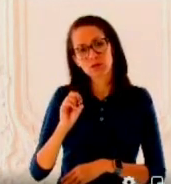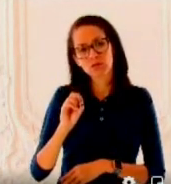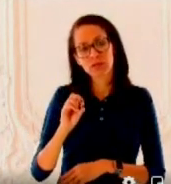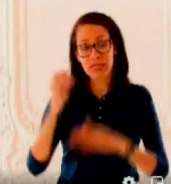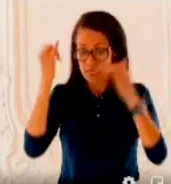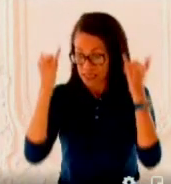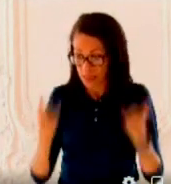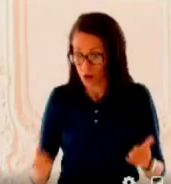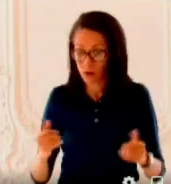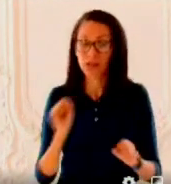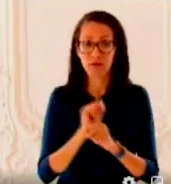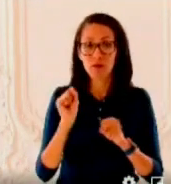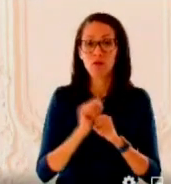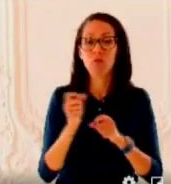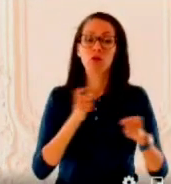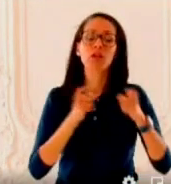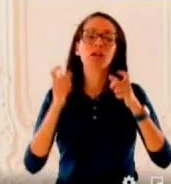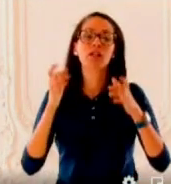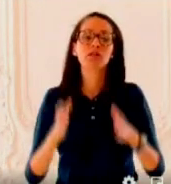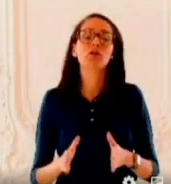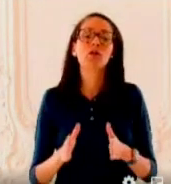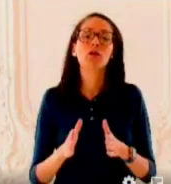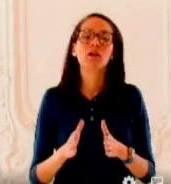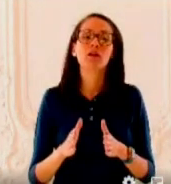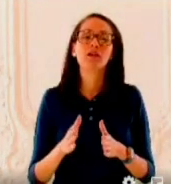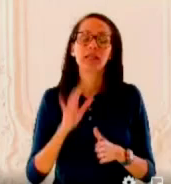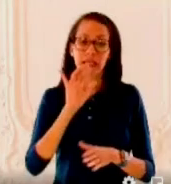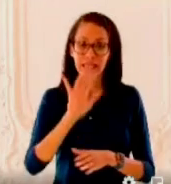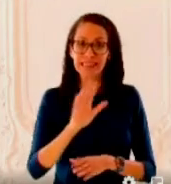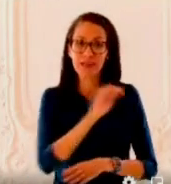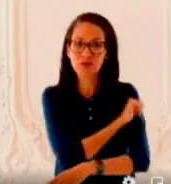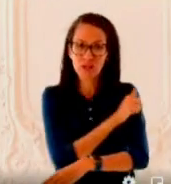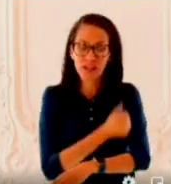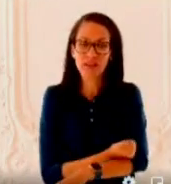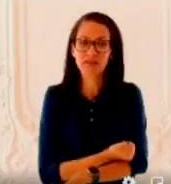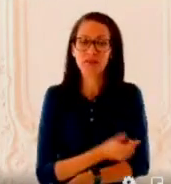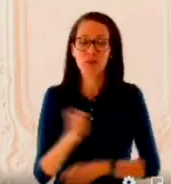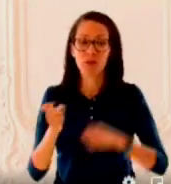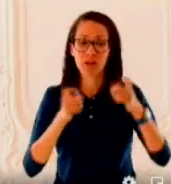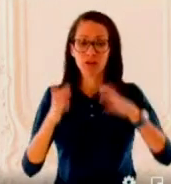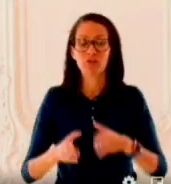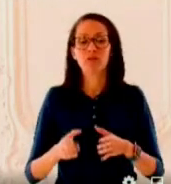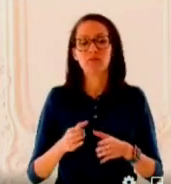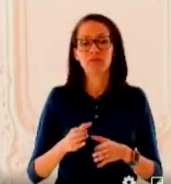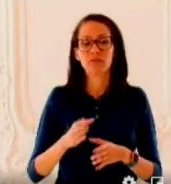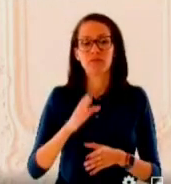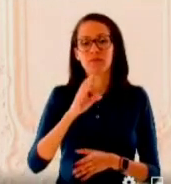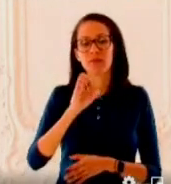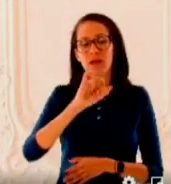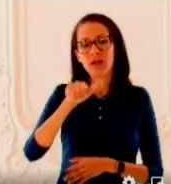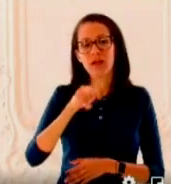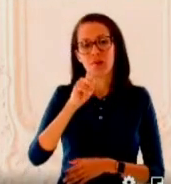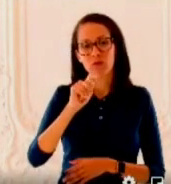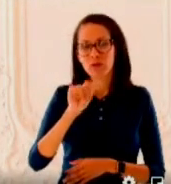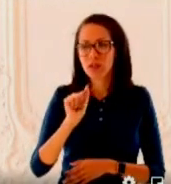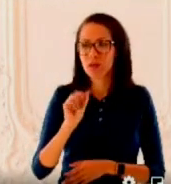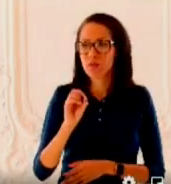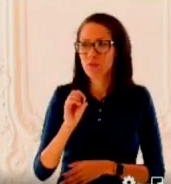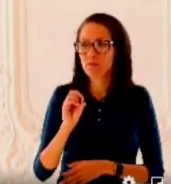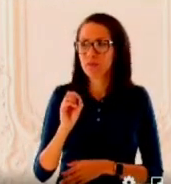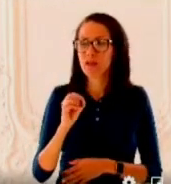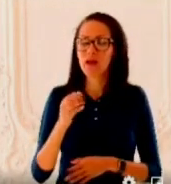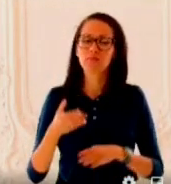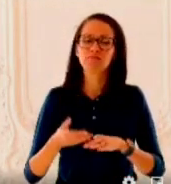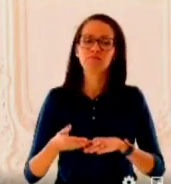como el director ejecutivo de la autoridad. Como director ejecutivo de la autoridad, ha puesto en marcha un plan de mejoras